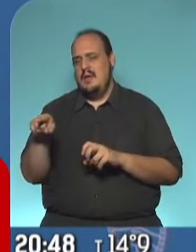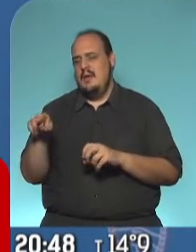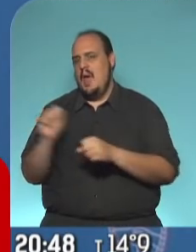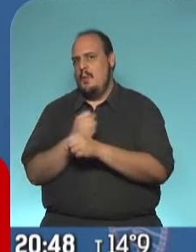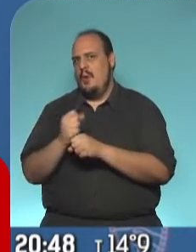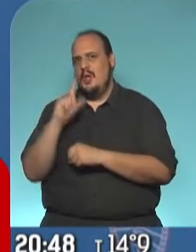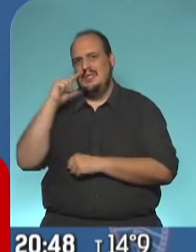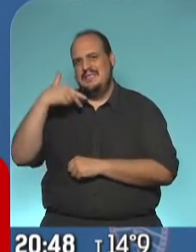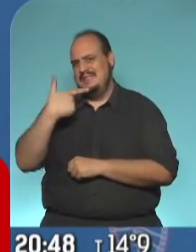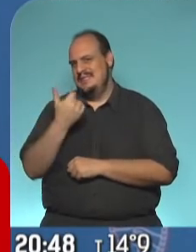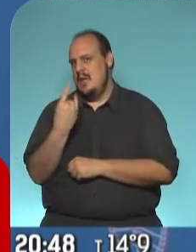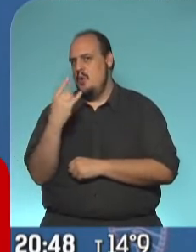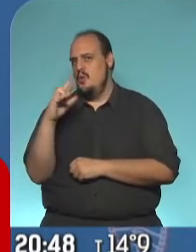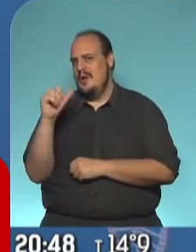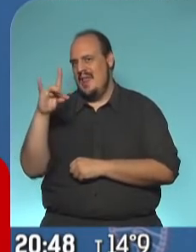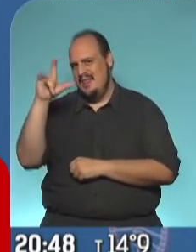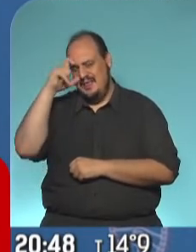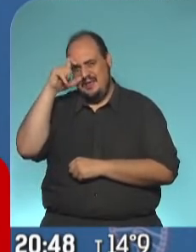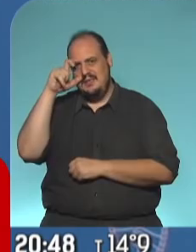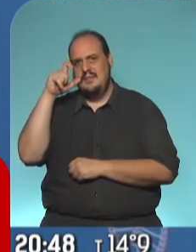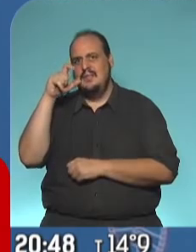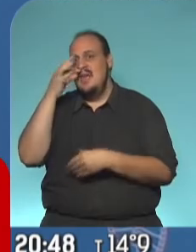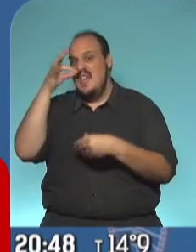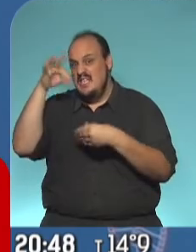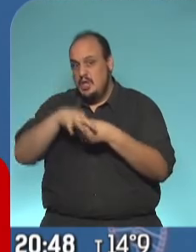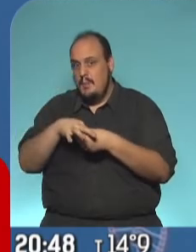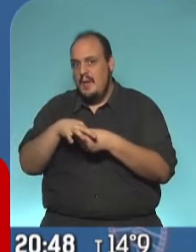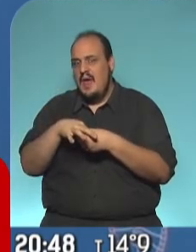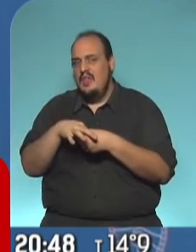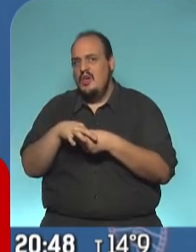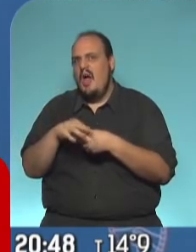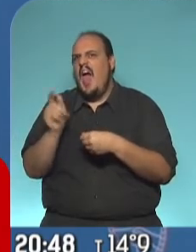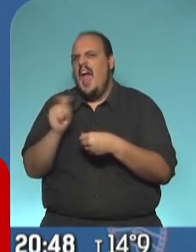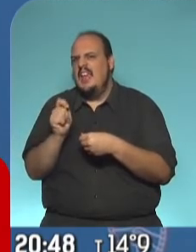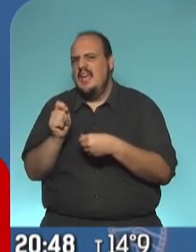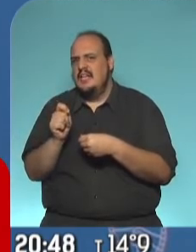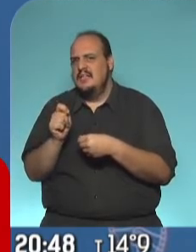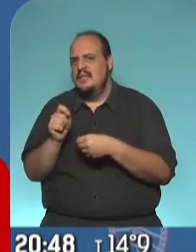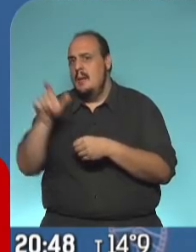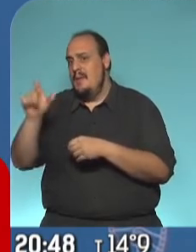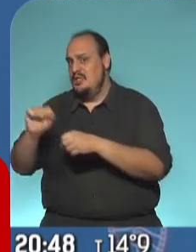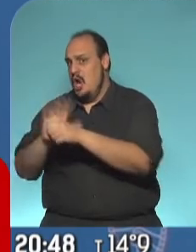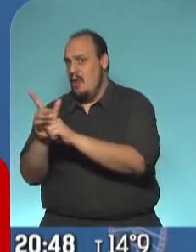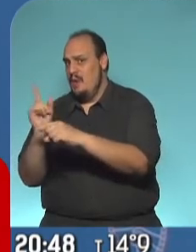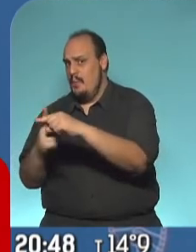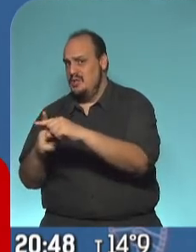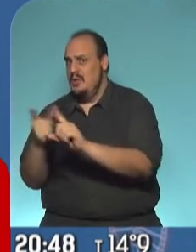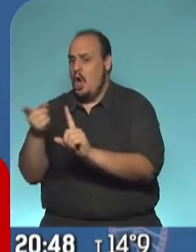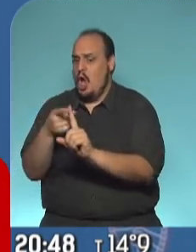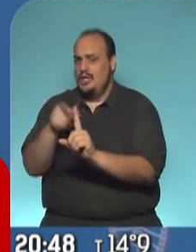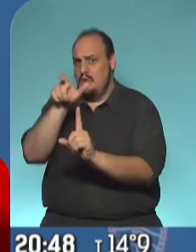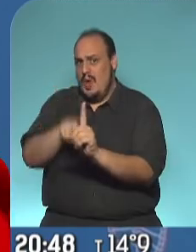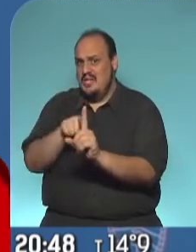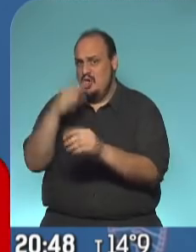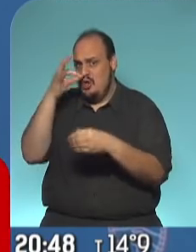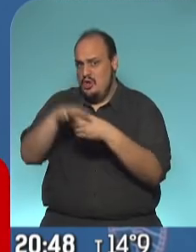de Insaurralde, para hacer el hisopado se tiene que hacer realmente y únicamente a los contactos estrechos de los casos positivos, ¿verdad? O